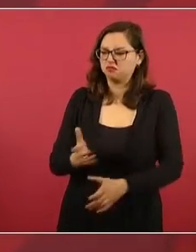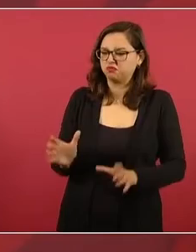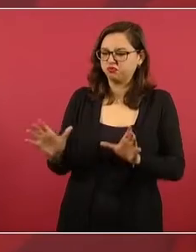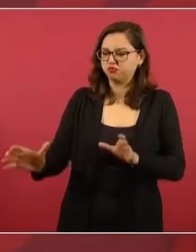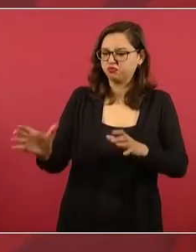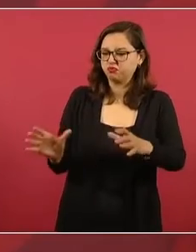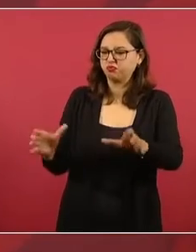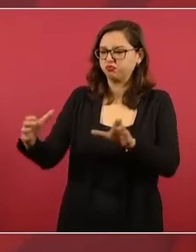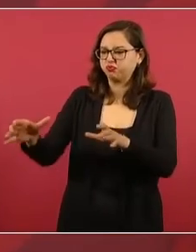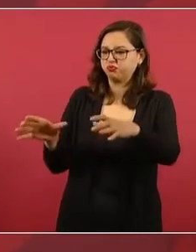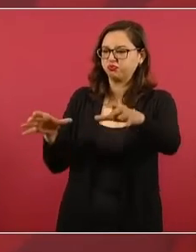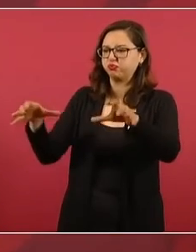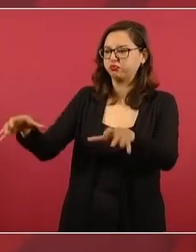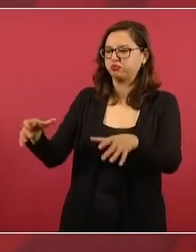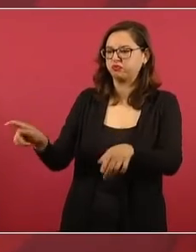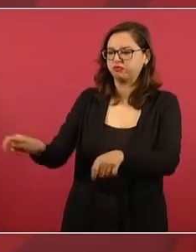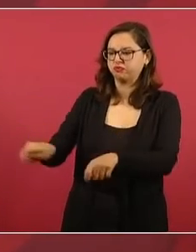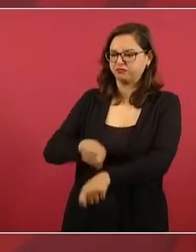Zócalo.